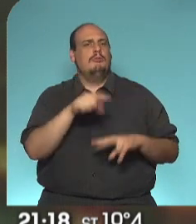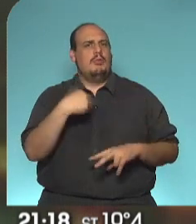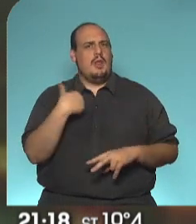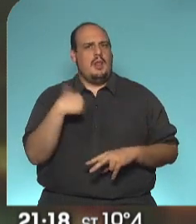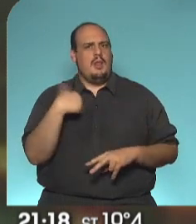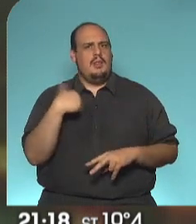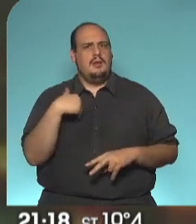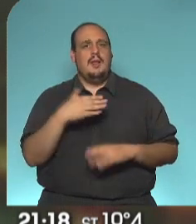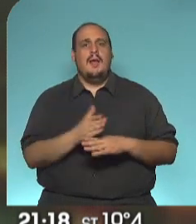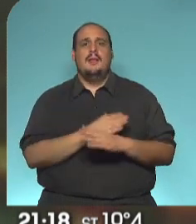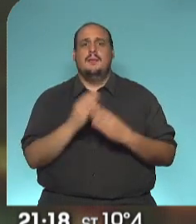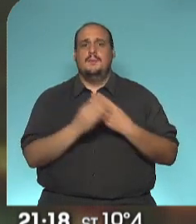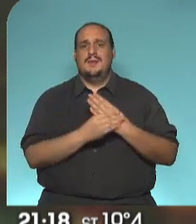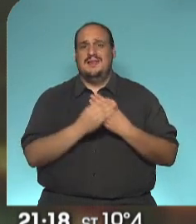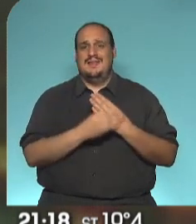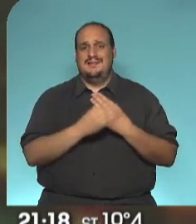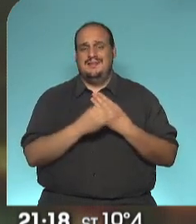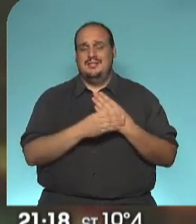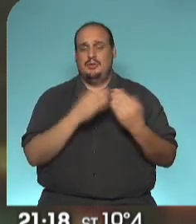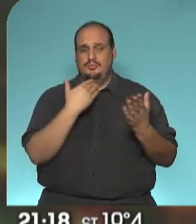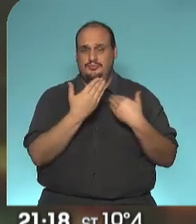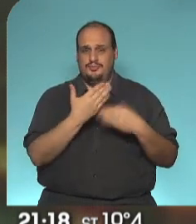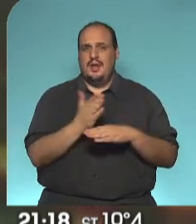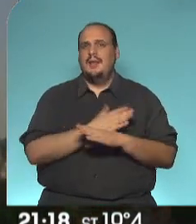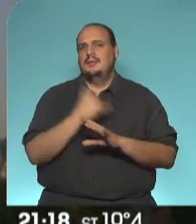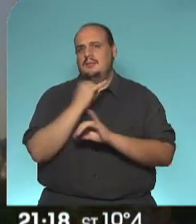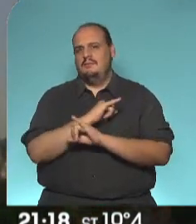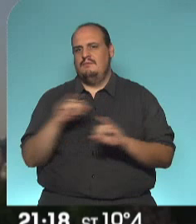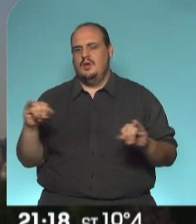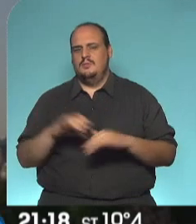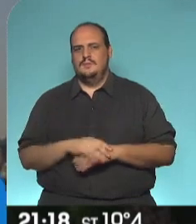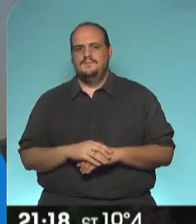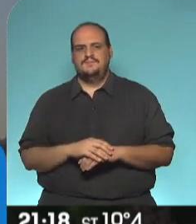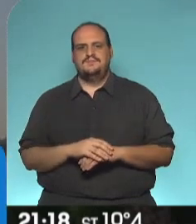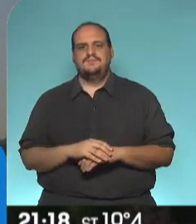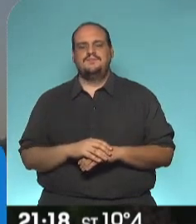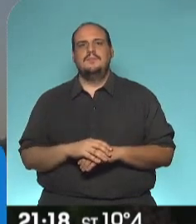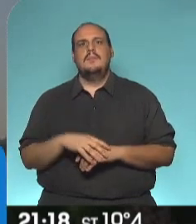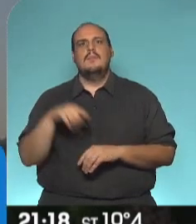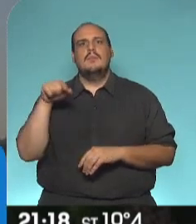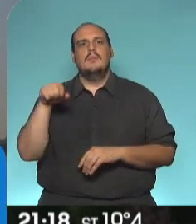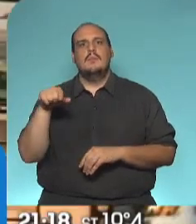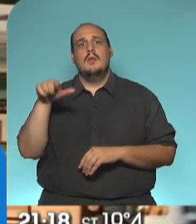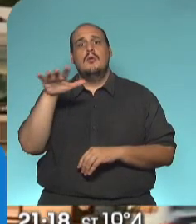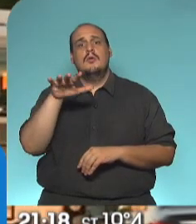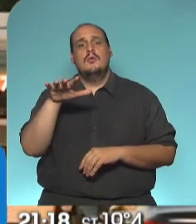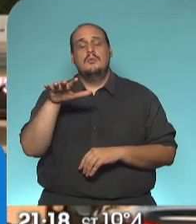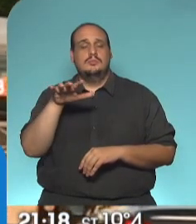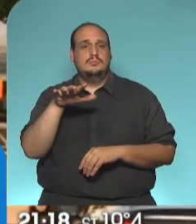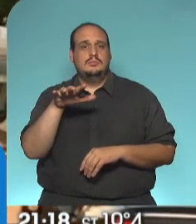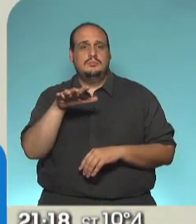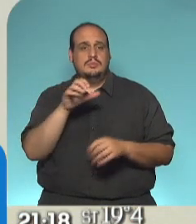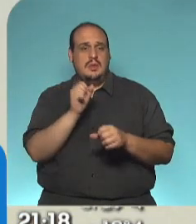el ministro del sector escuchen y vean este informe se trata del primer sector que paro y